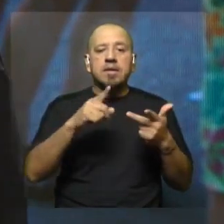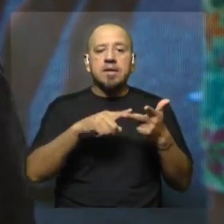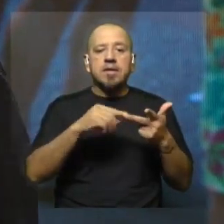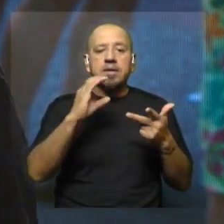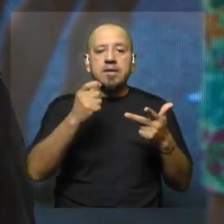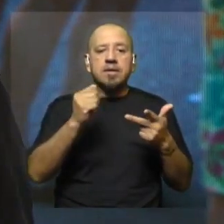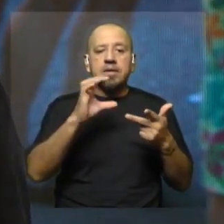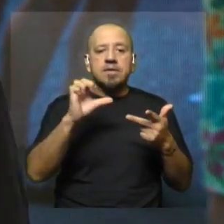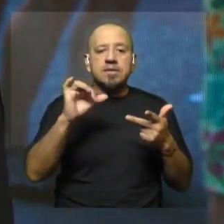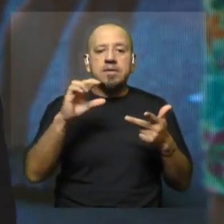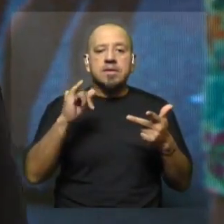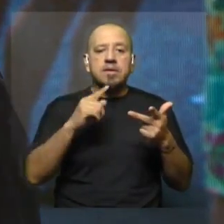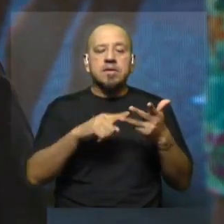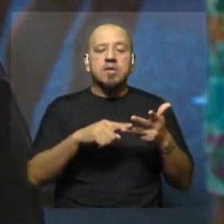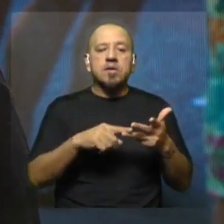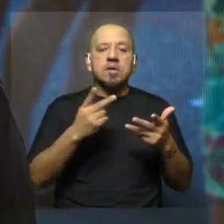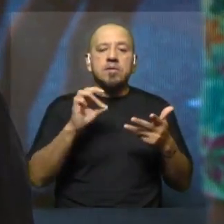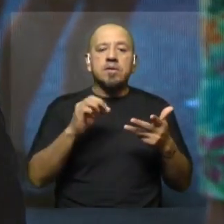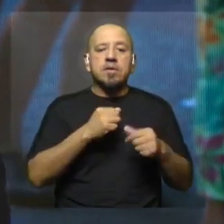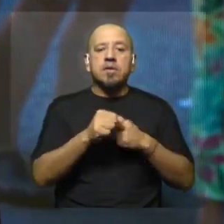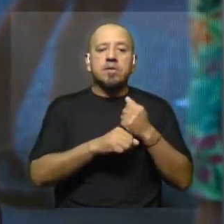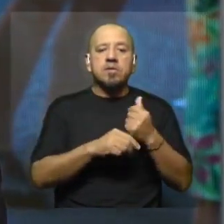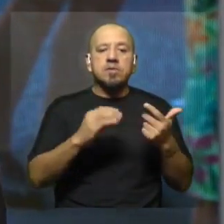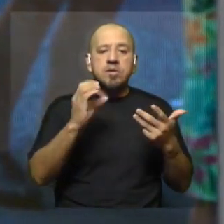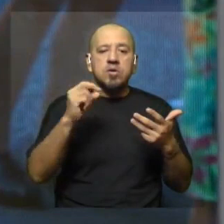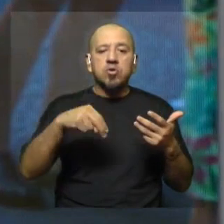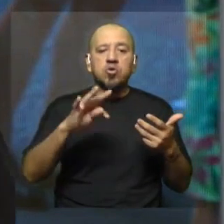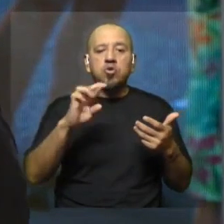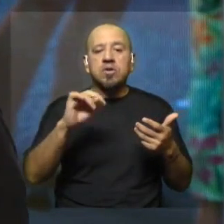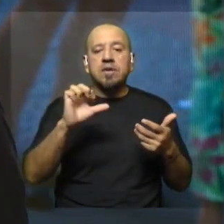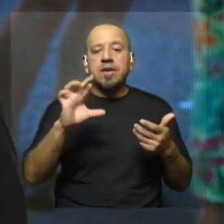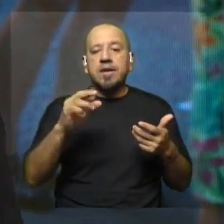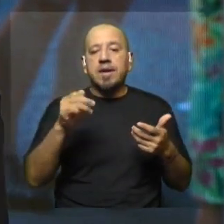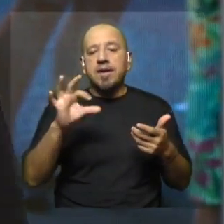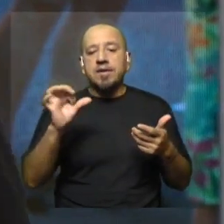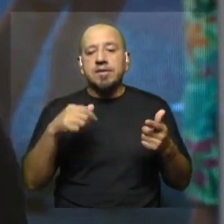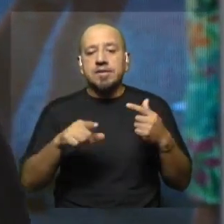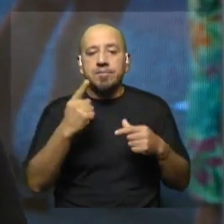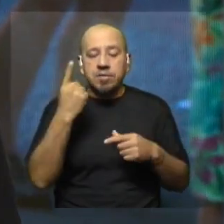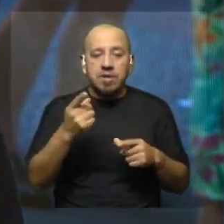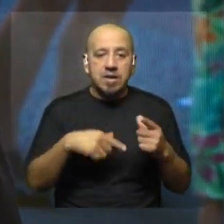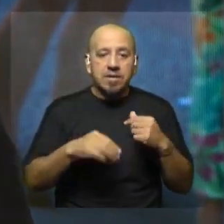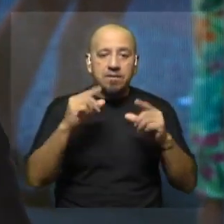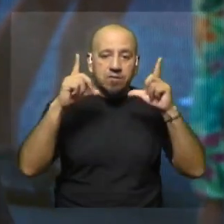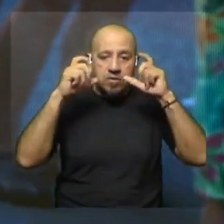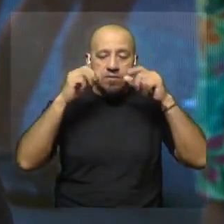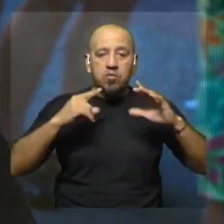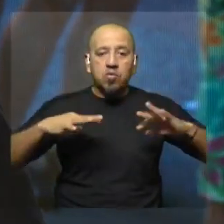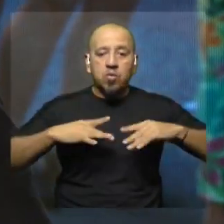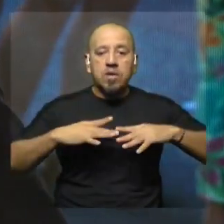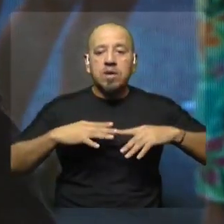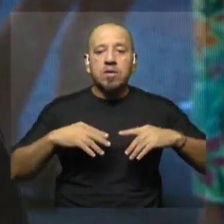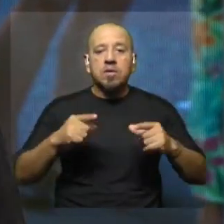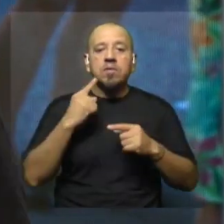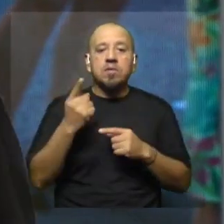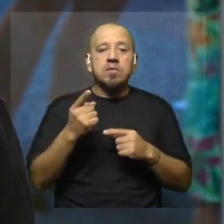y, tomando en cuenta que estamos en los 20 años, invitamos a Carlos Contreras, que es el primer fotógrafo jubilado de CDF, el primer compañero del equipo que se